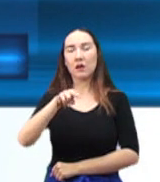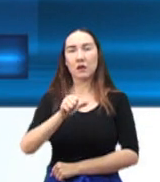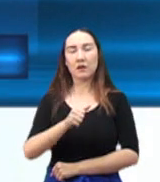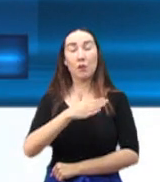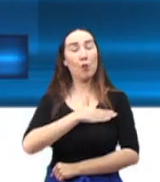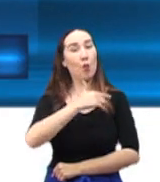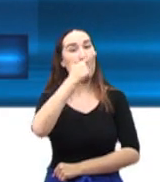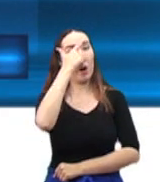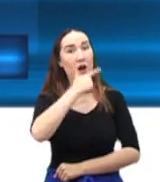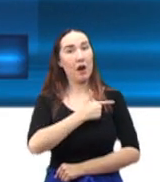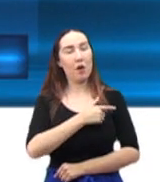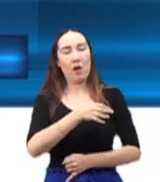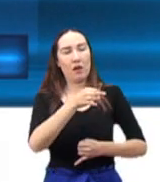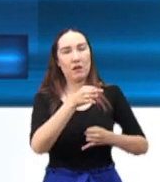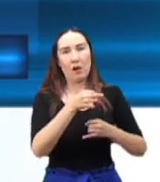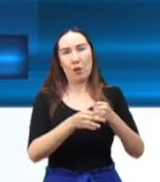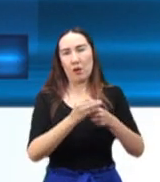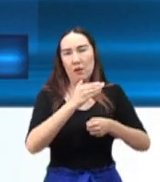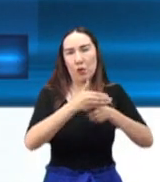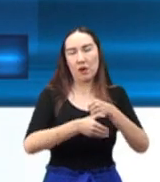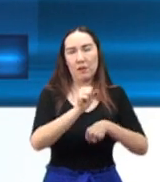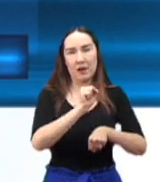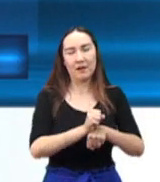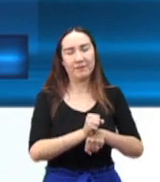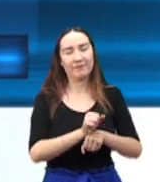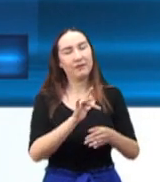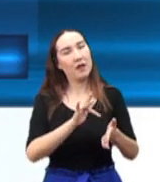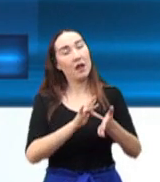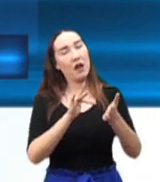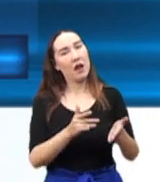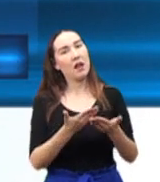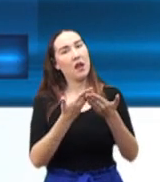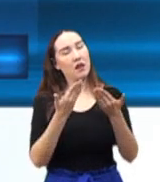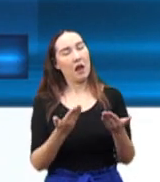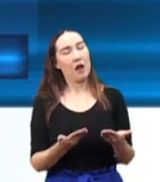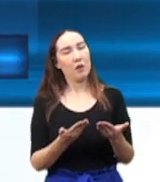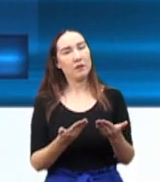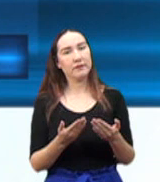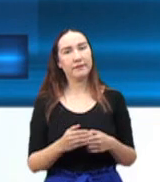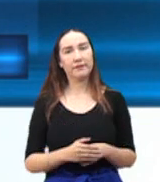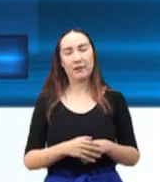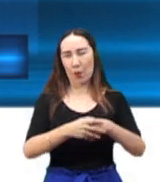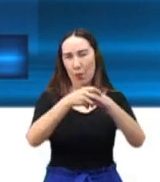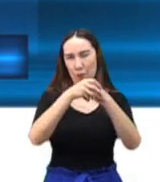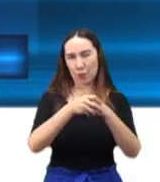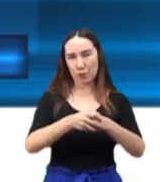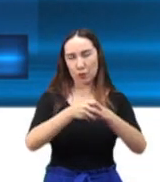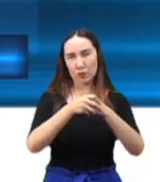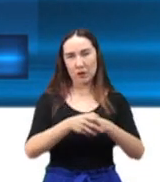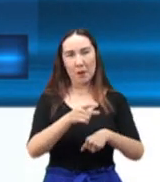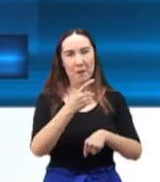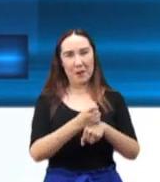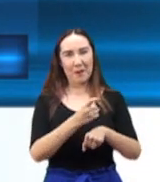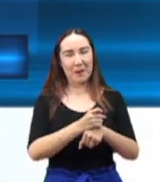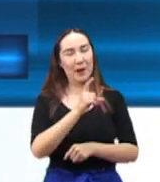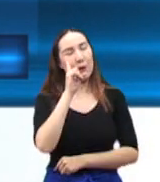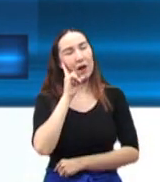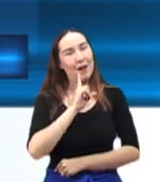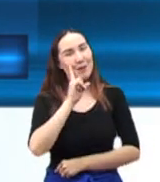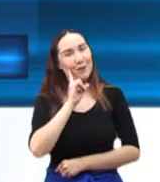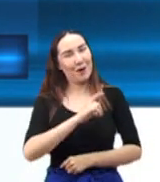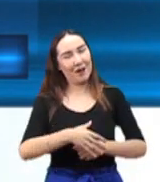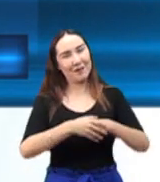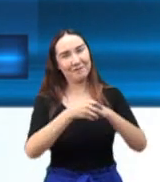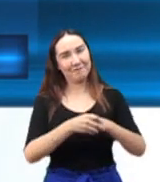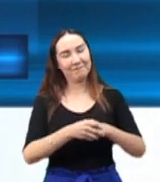pues concluyendo la semana, Miguel, agradeciendo esta oportunidad que nos das. Un saludo afectuoso, pues primero a las damas, también aquí que